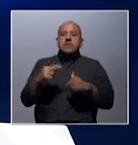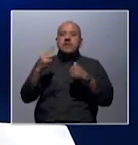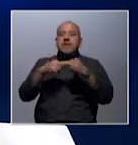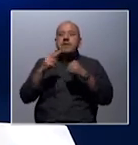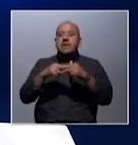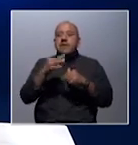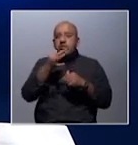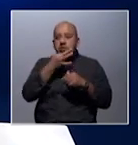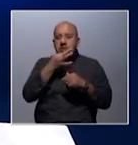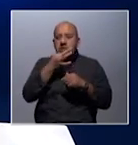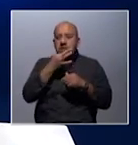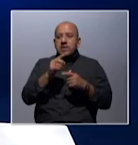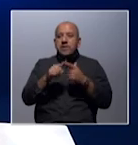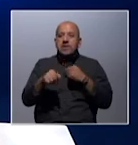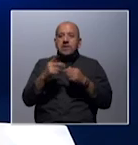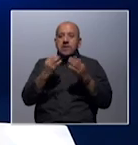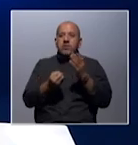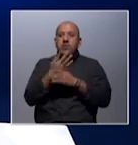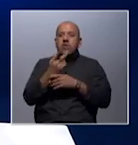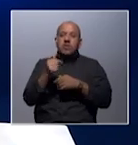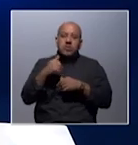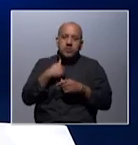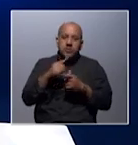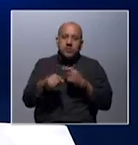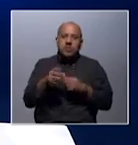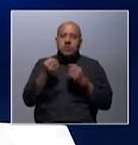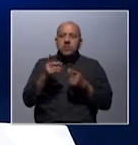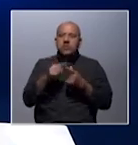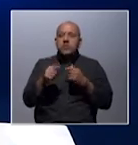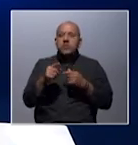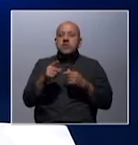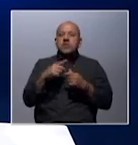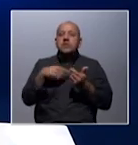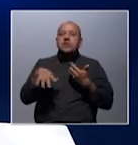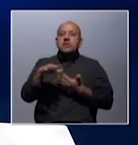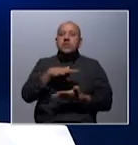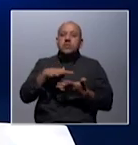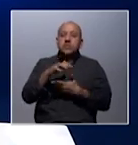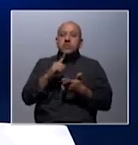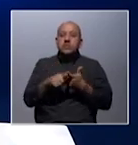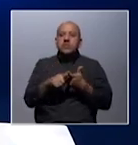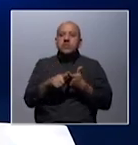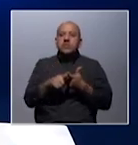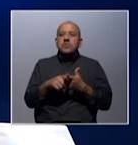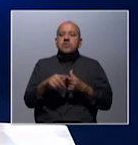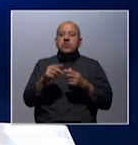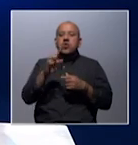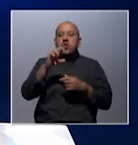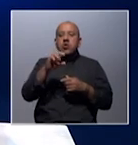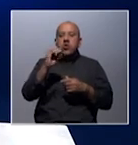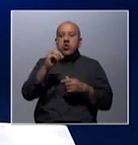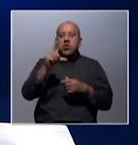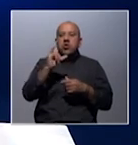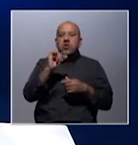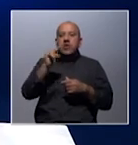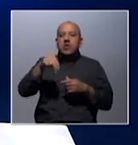chistes, casi ninguno es absolutamente nuevo para nosotros. Pero por eso hay muchos que juegan con situaciones. Es el caso de este título, los Rolling, que se iban a llamar los